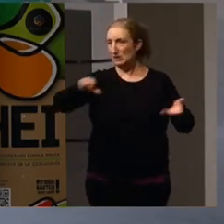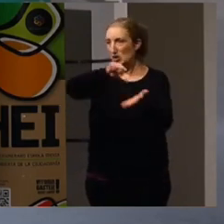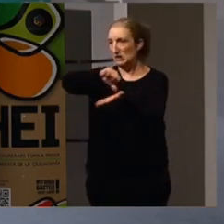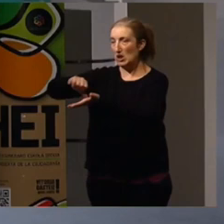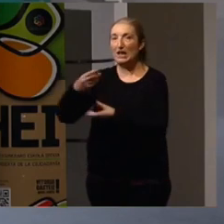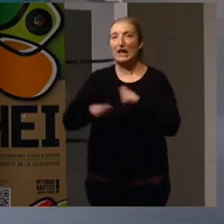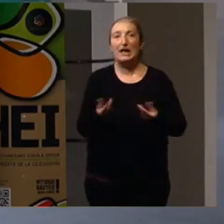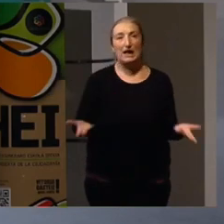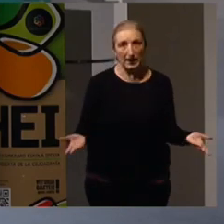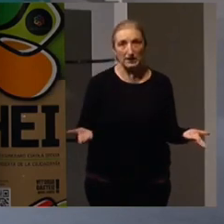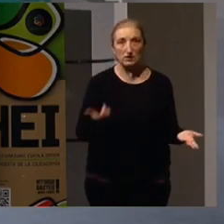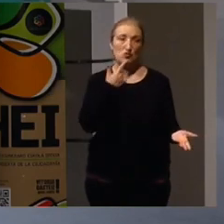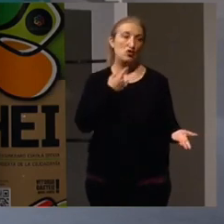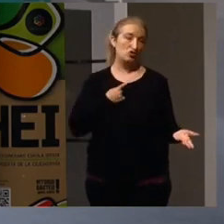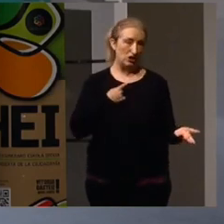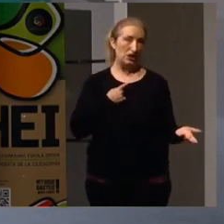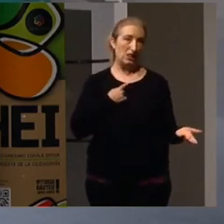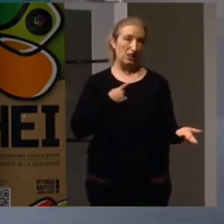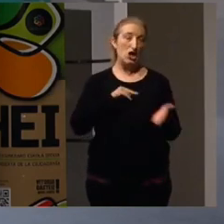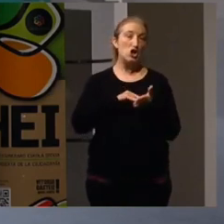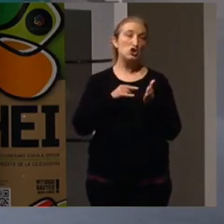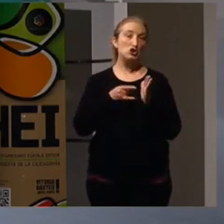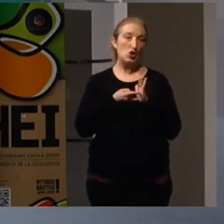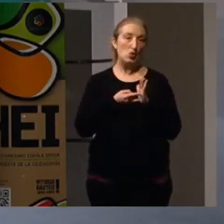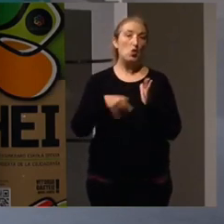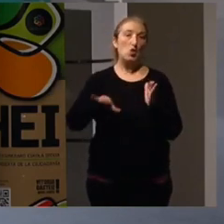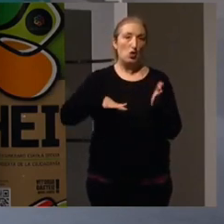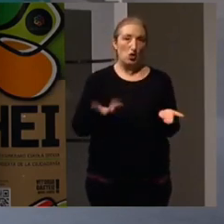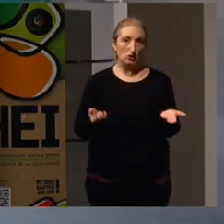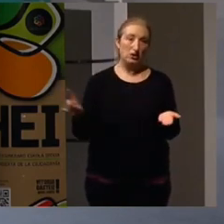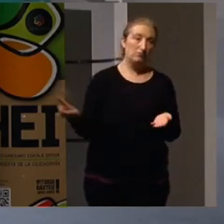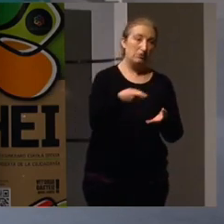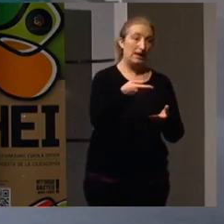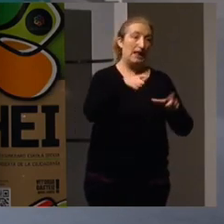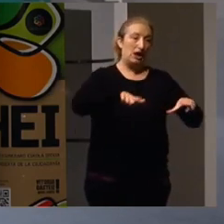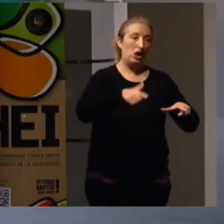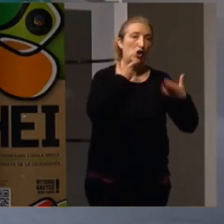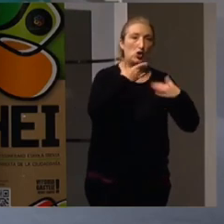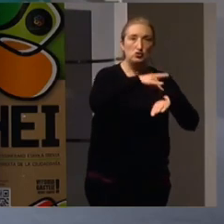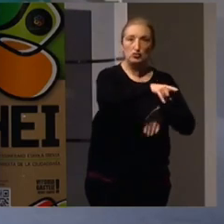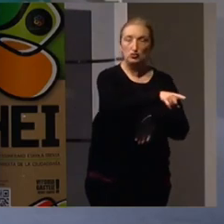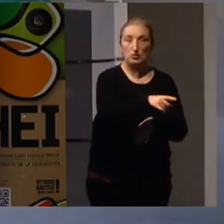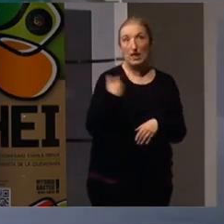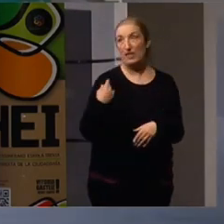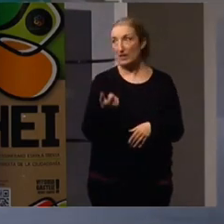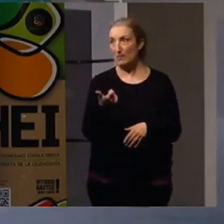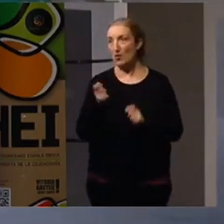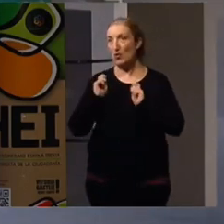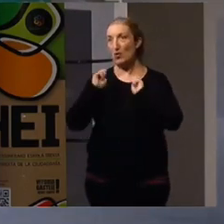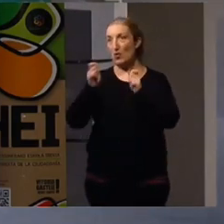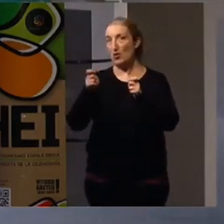eso? Porque sí nos están diciendo que el sitio de resolver el sufrimiento es ahí. Bueno, la que han nombrado hace muy